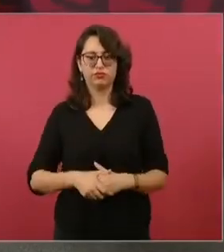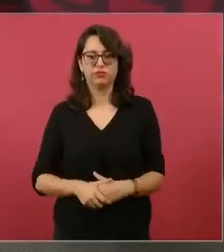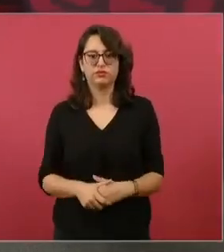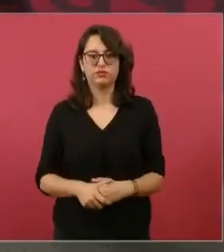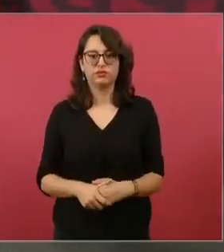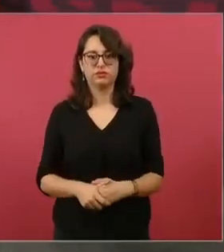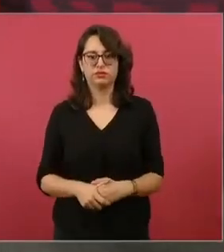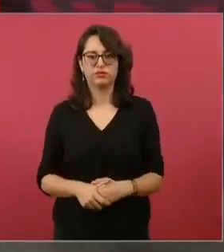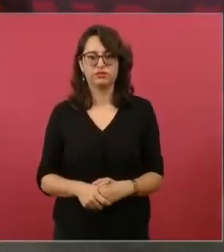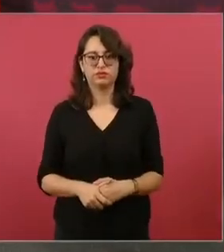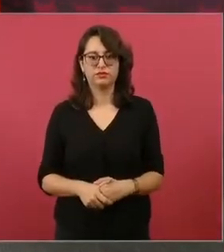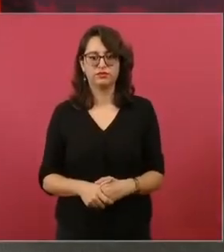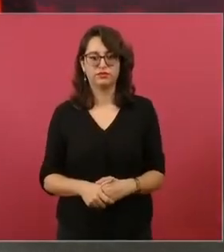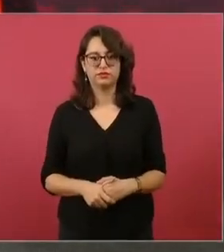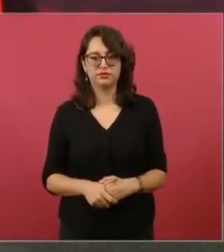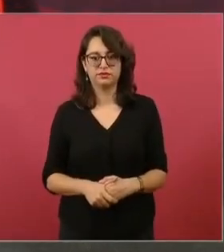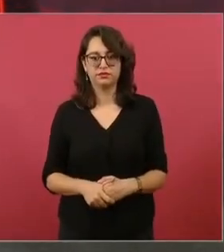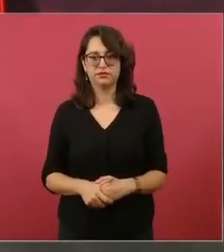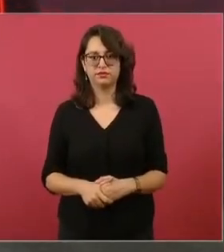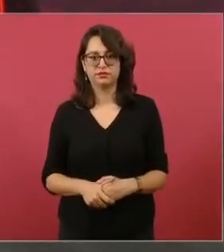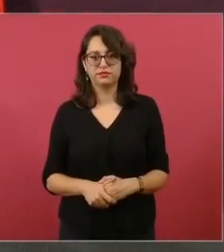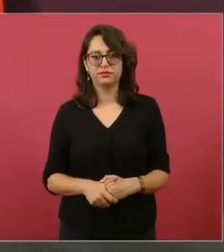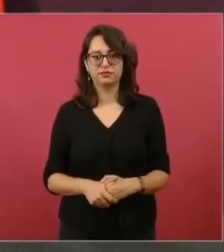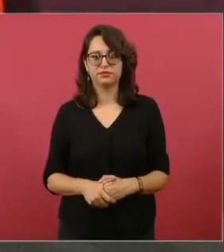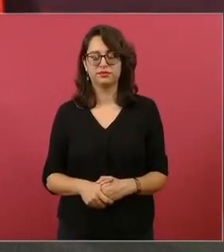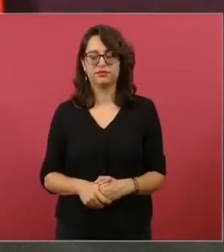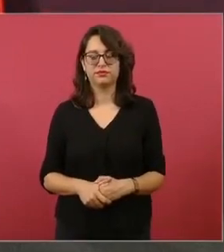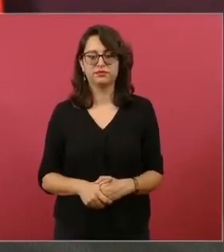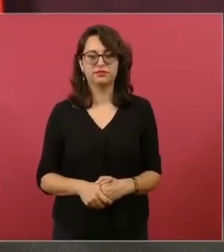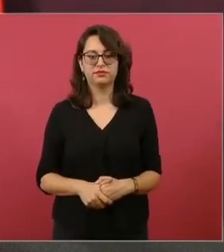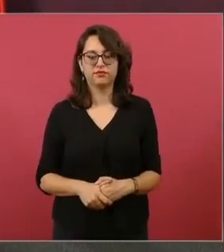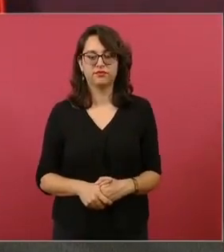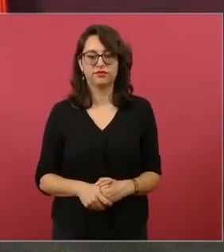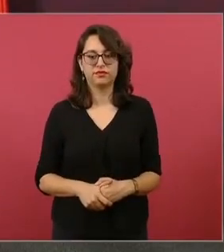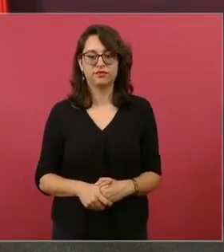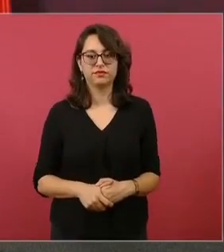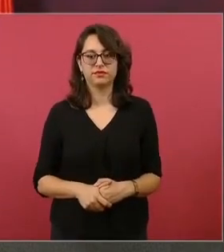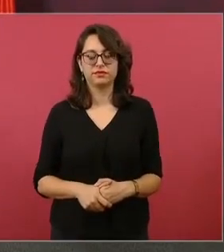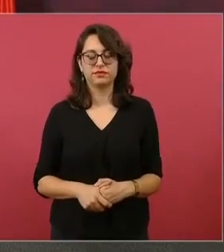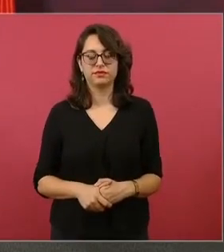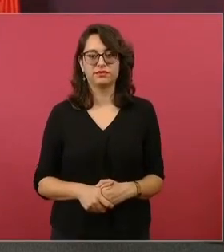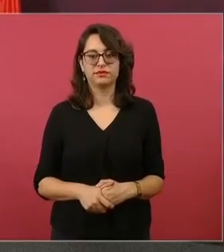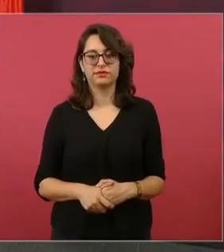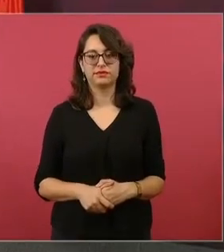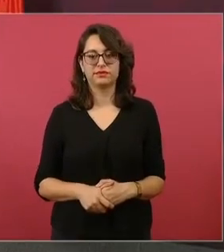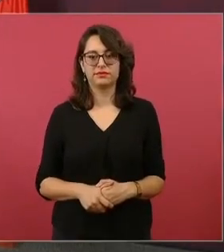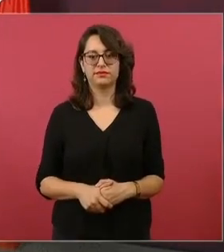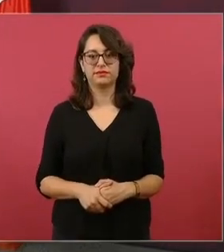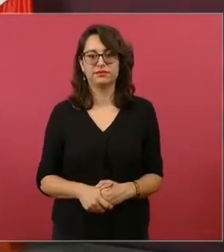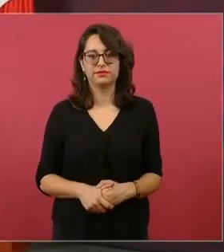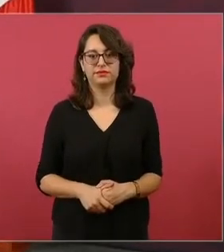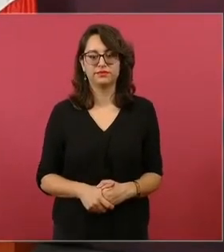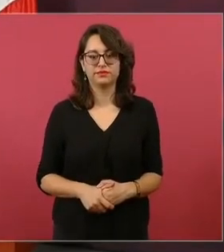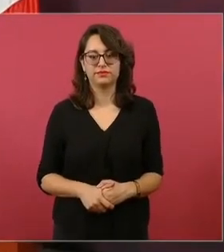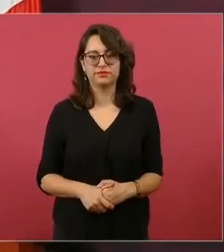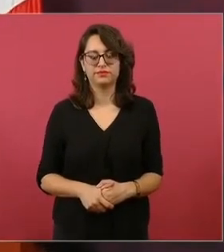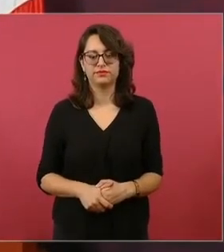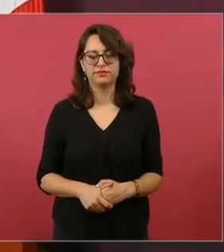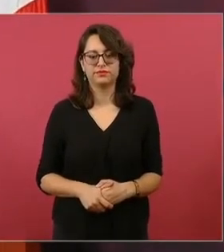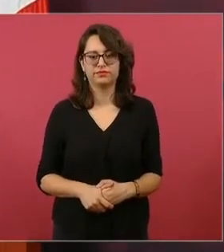Le acepto hasta el ok. ¿Qué parte no entiendes cuando te digo que no?